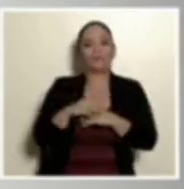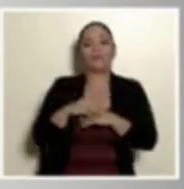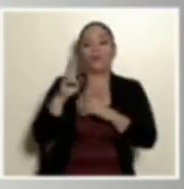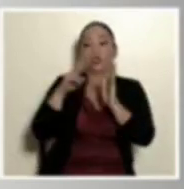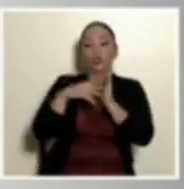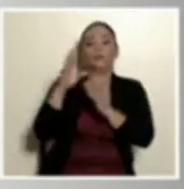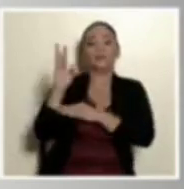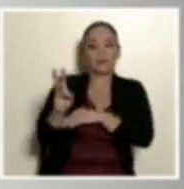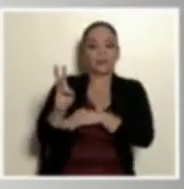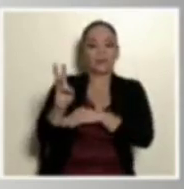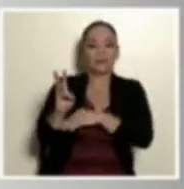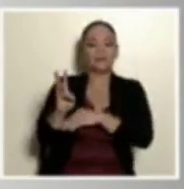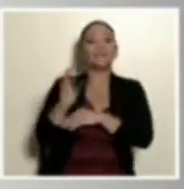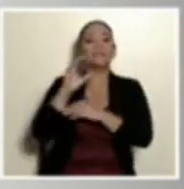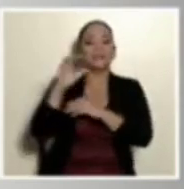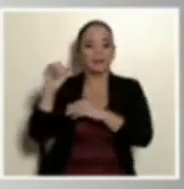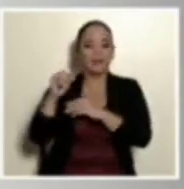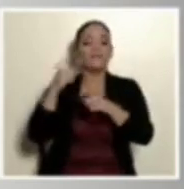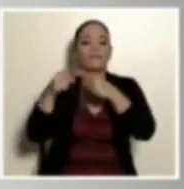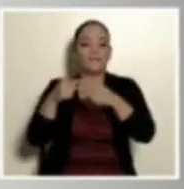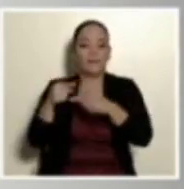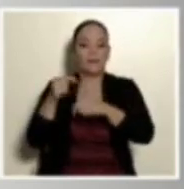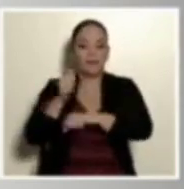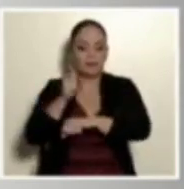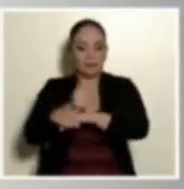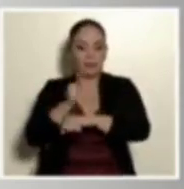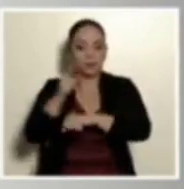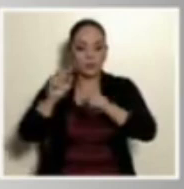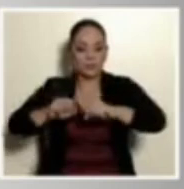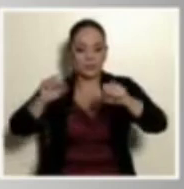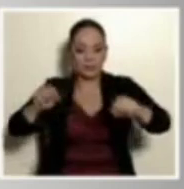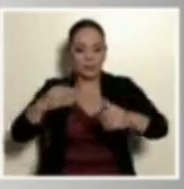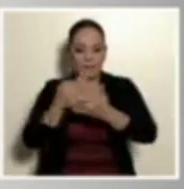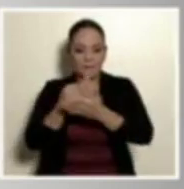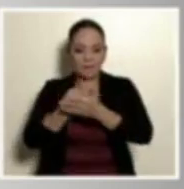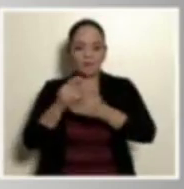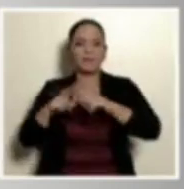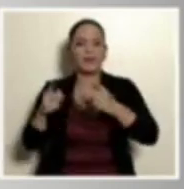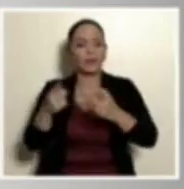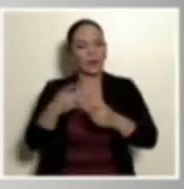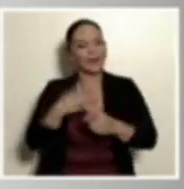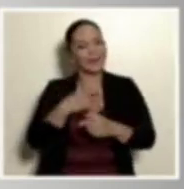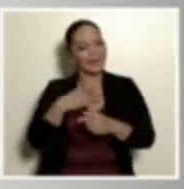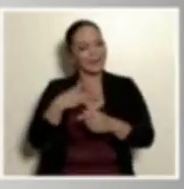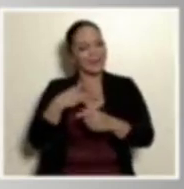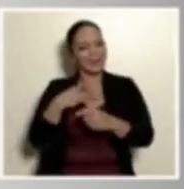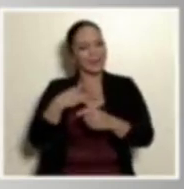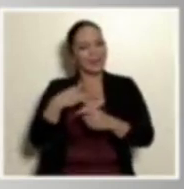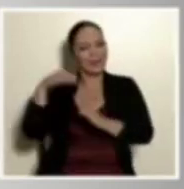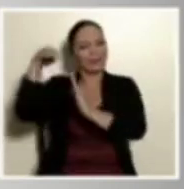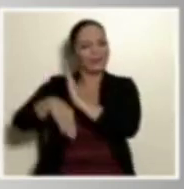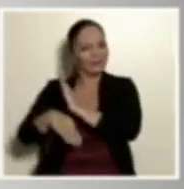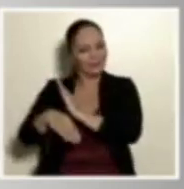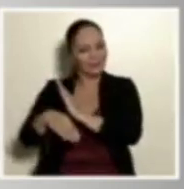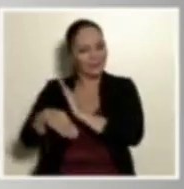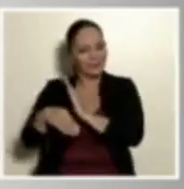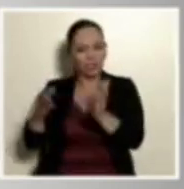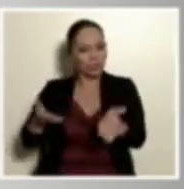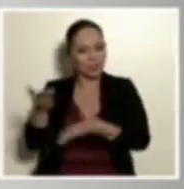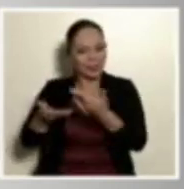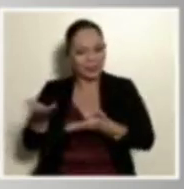a generar un sistema financiero y curiosamente fracasó, abortó para usar